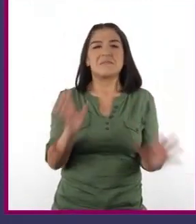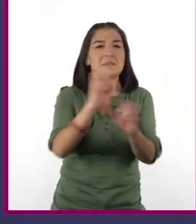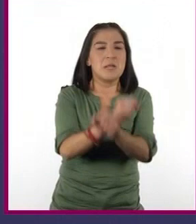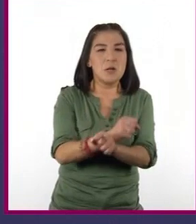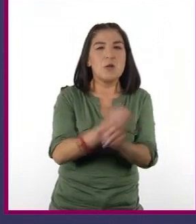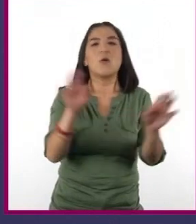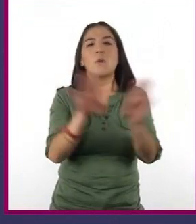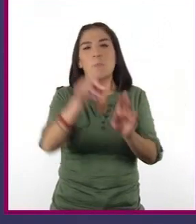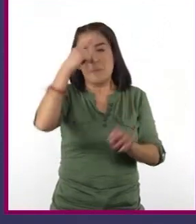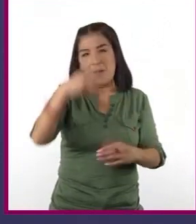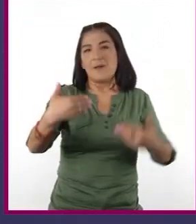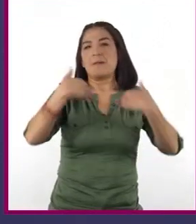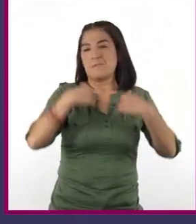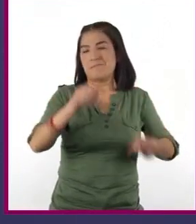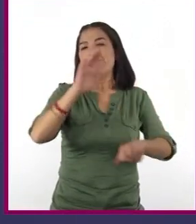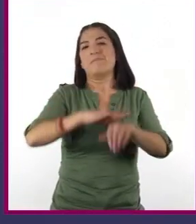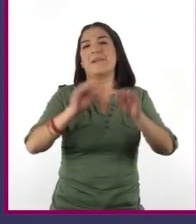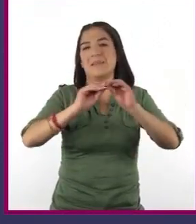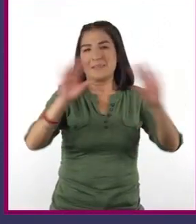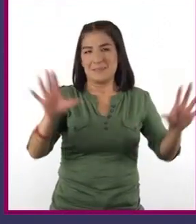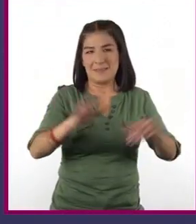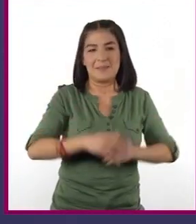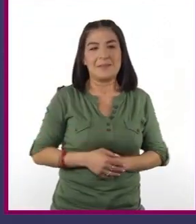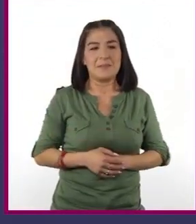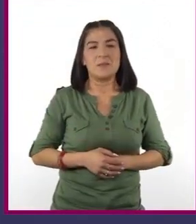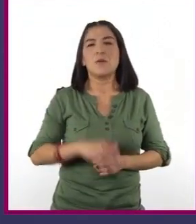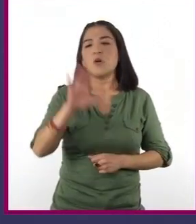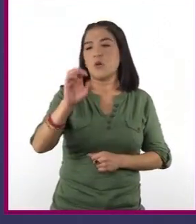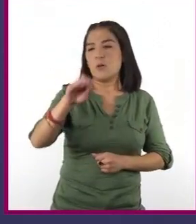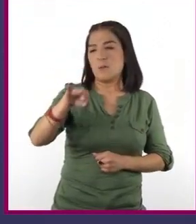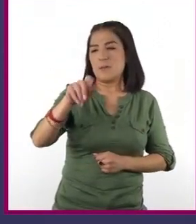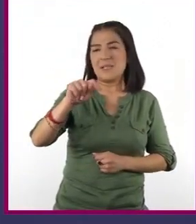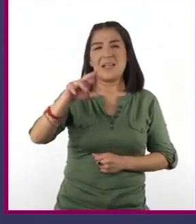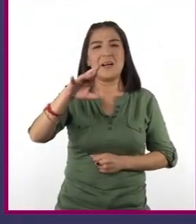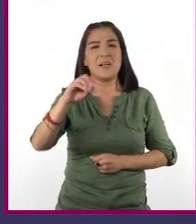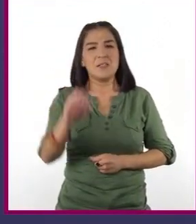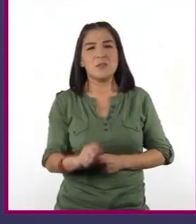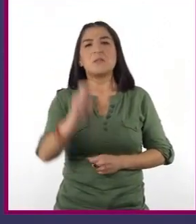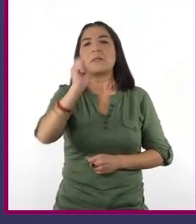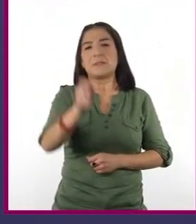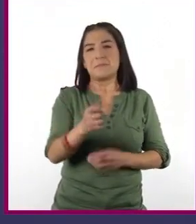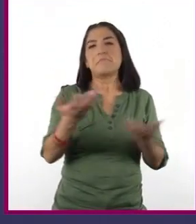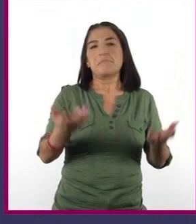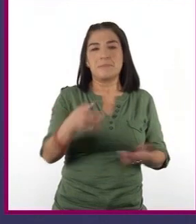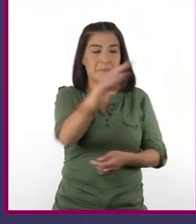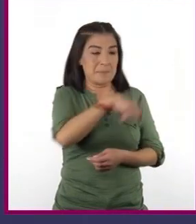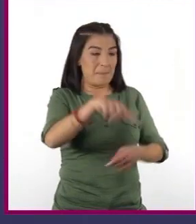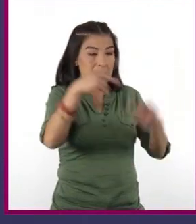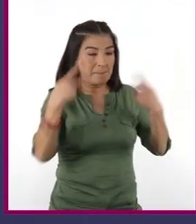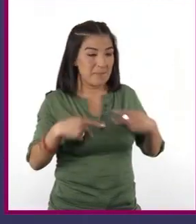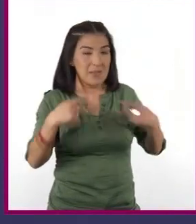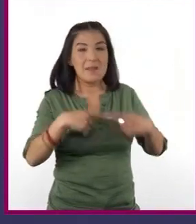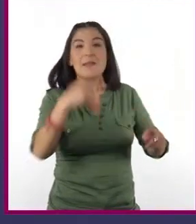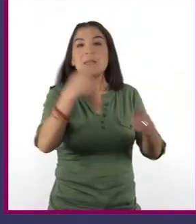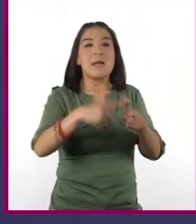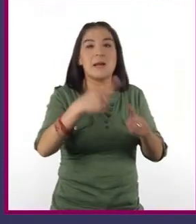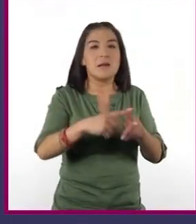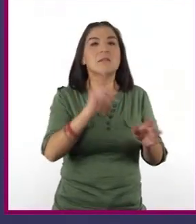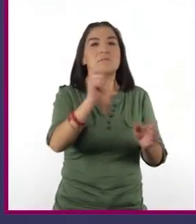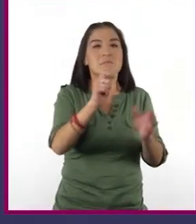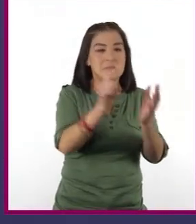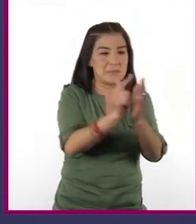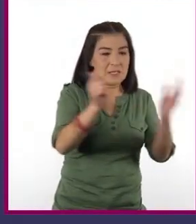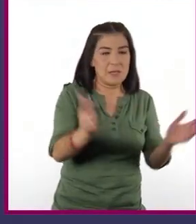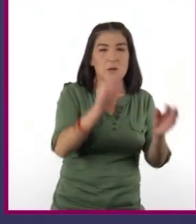para comprender de mejor manera. Comentarios. Estos son realizados por quien elabora la antología